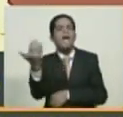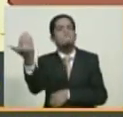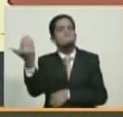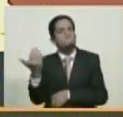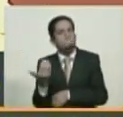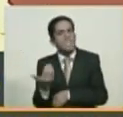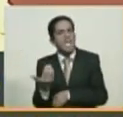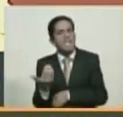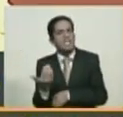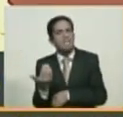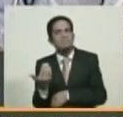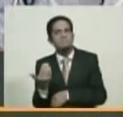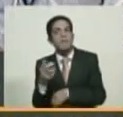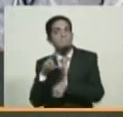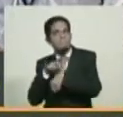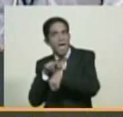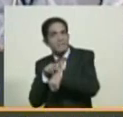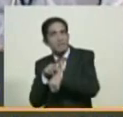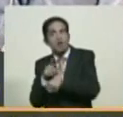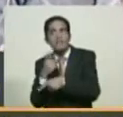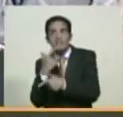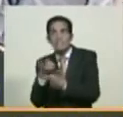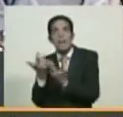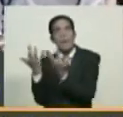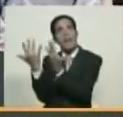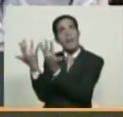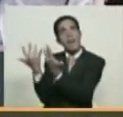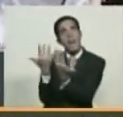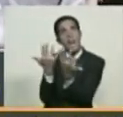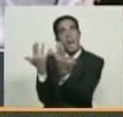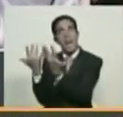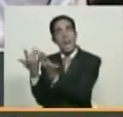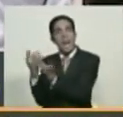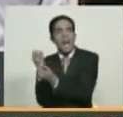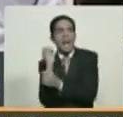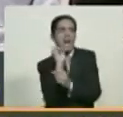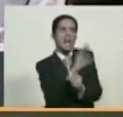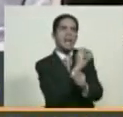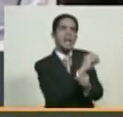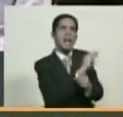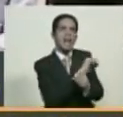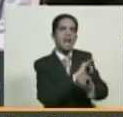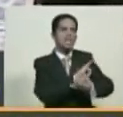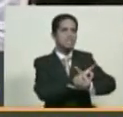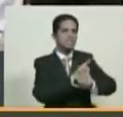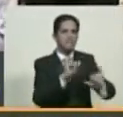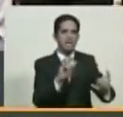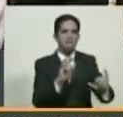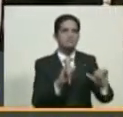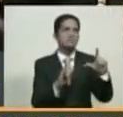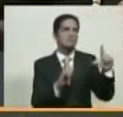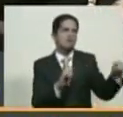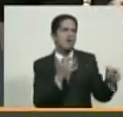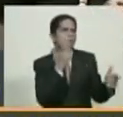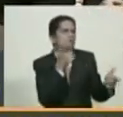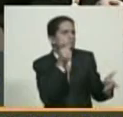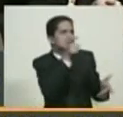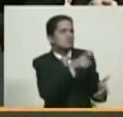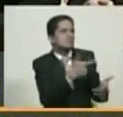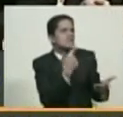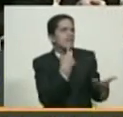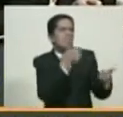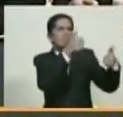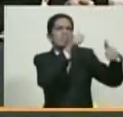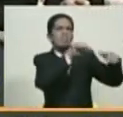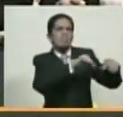médicos venezolanos con falsas promesas y bueno, ya los tenemos a la puerta una vez que se sintieron frustrados en las falsas